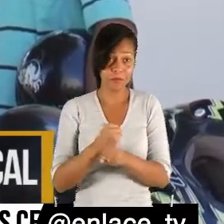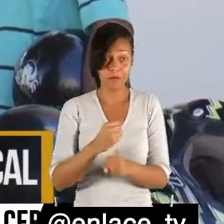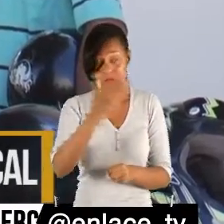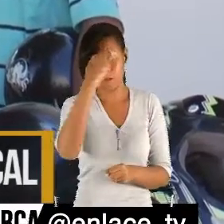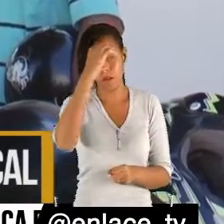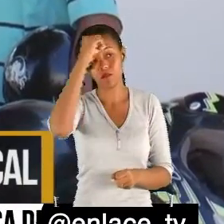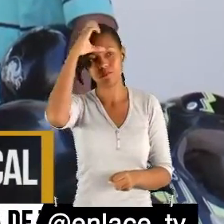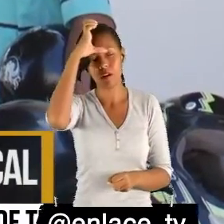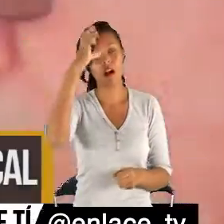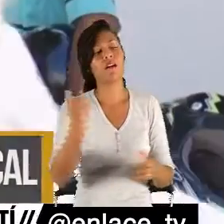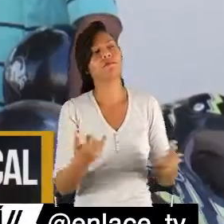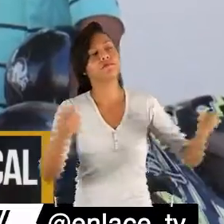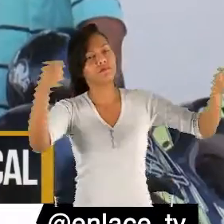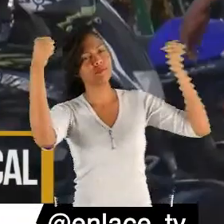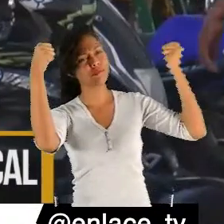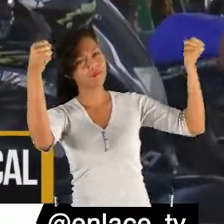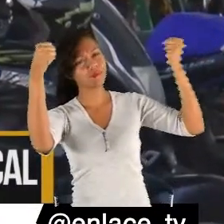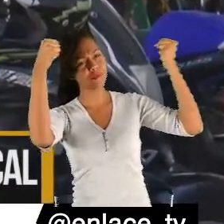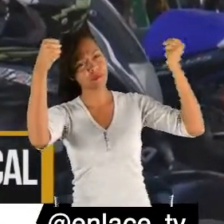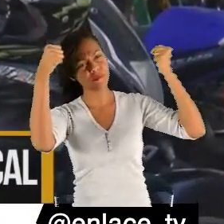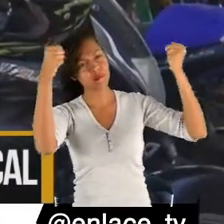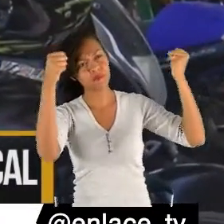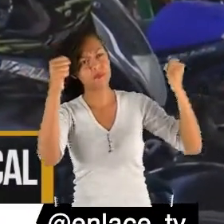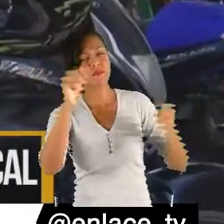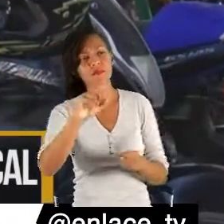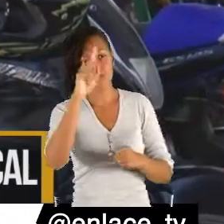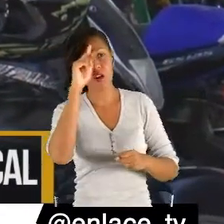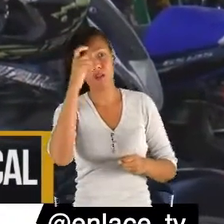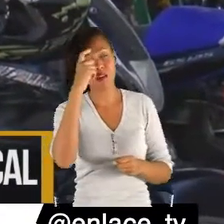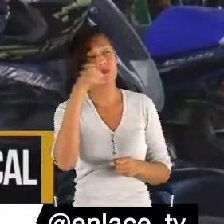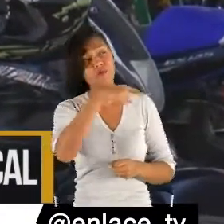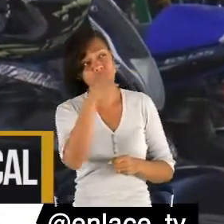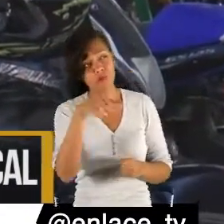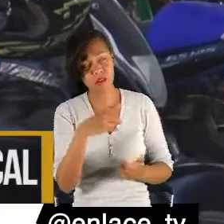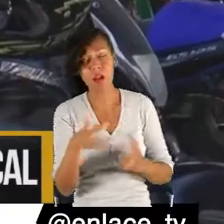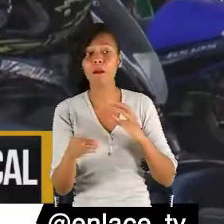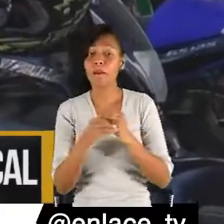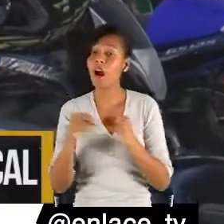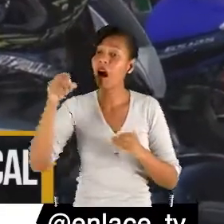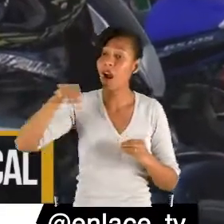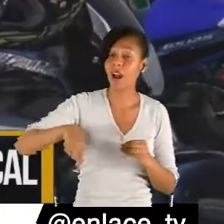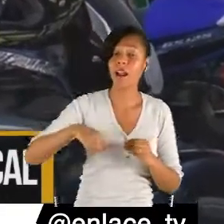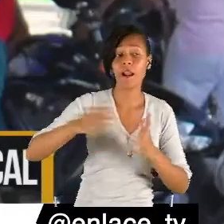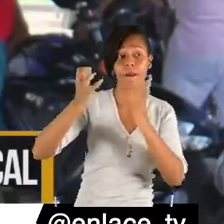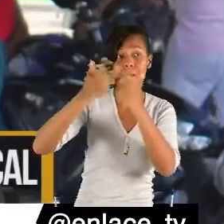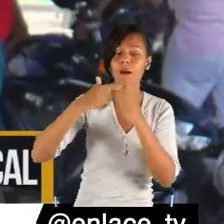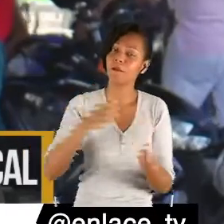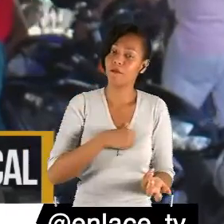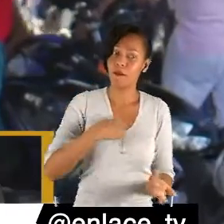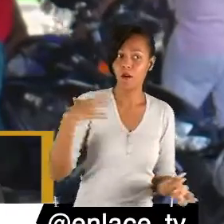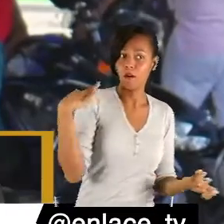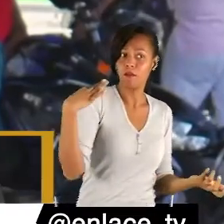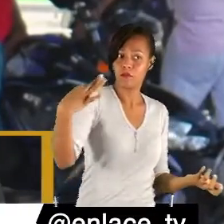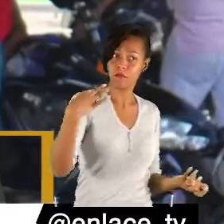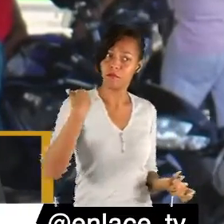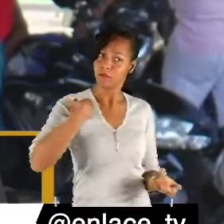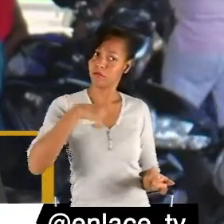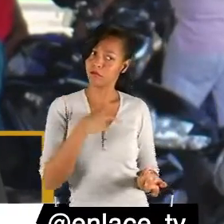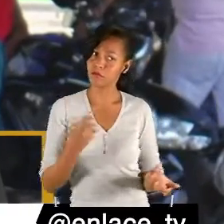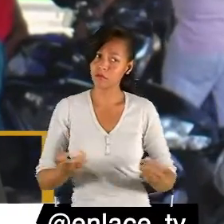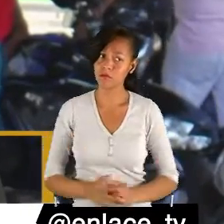y mensajes exigiendo del gobierno local y las empresas la contratación de mano de obra calificada entonces estamos dándonos